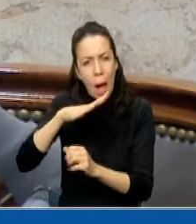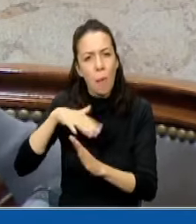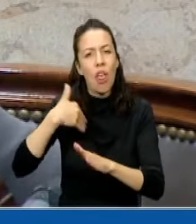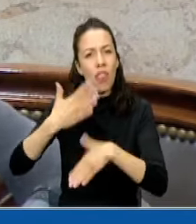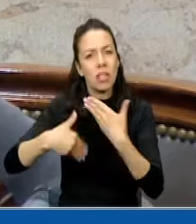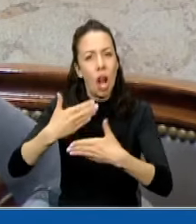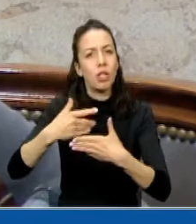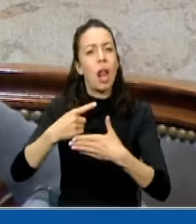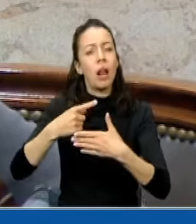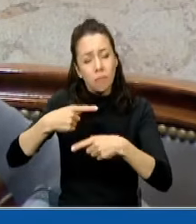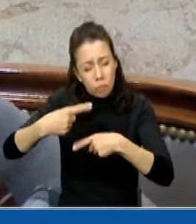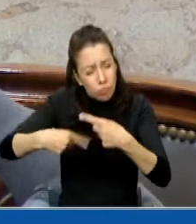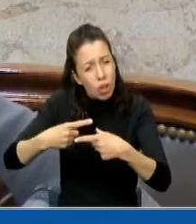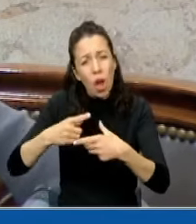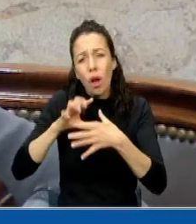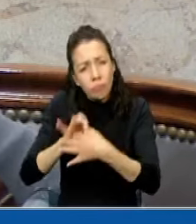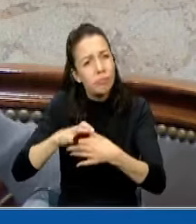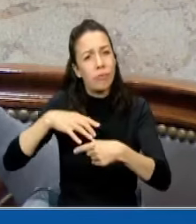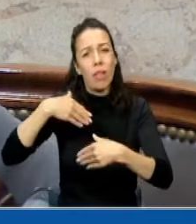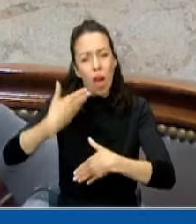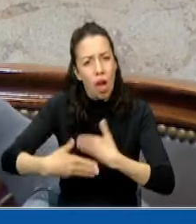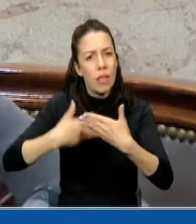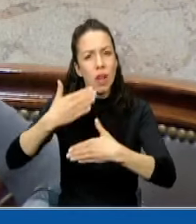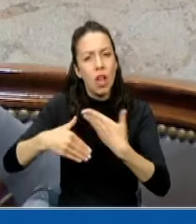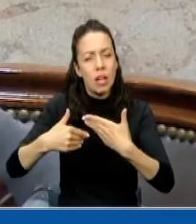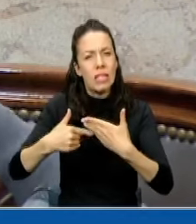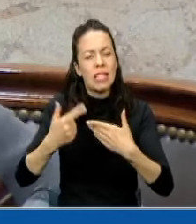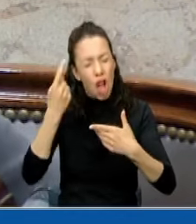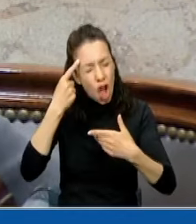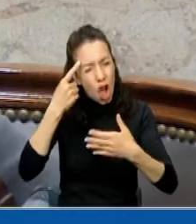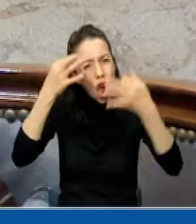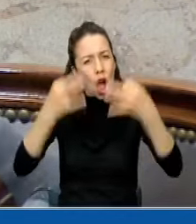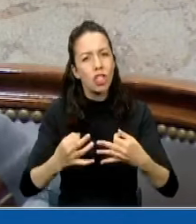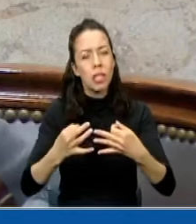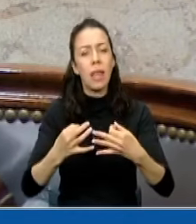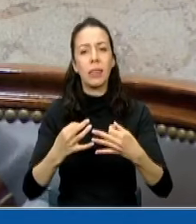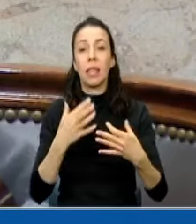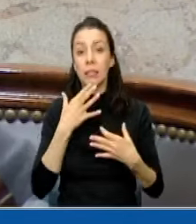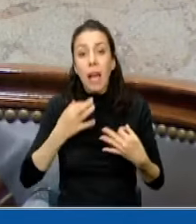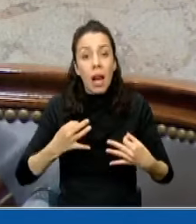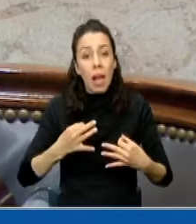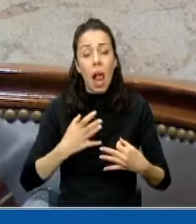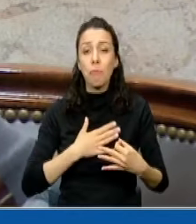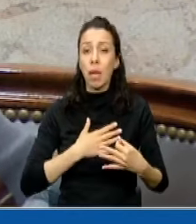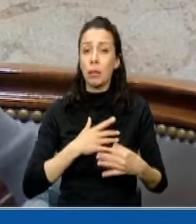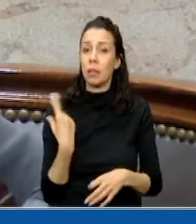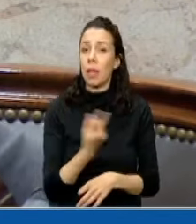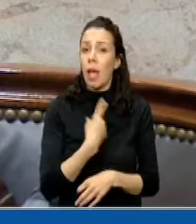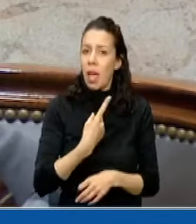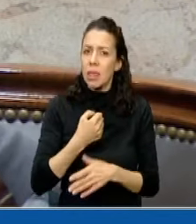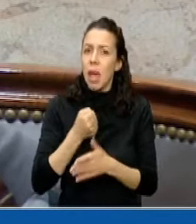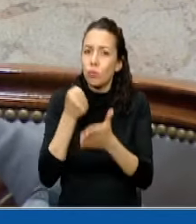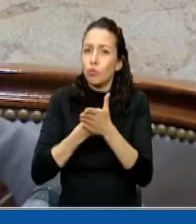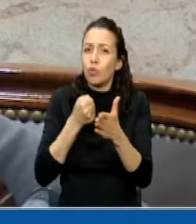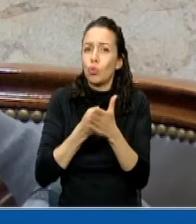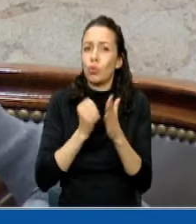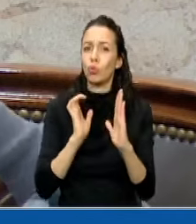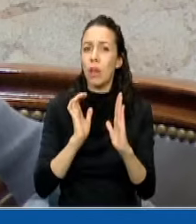desarrollando consecuentemente, conscientes que realmente estamos